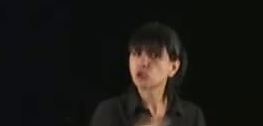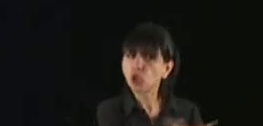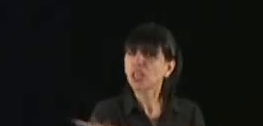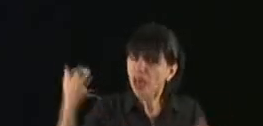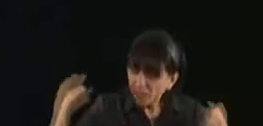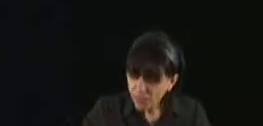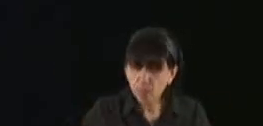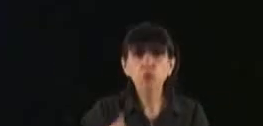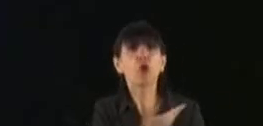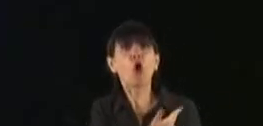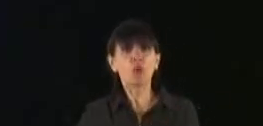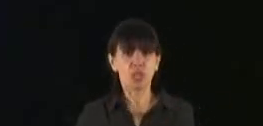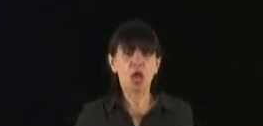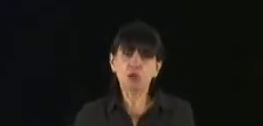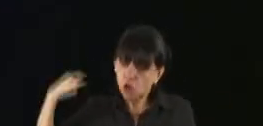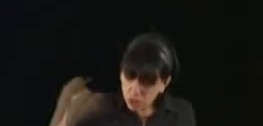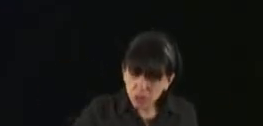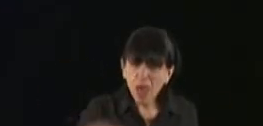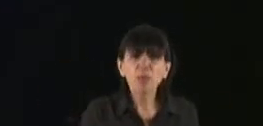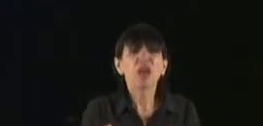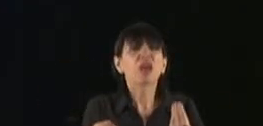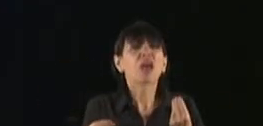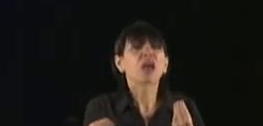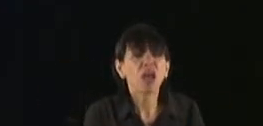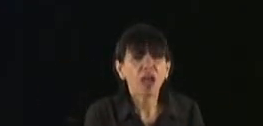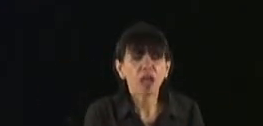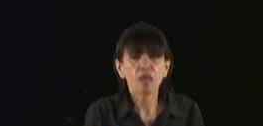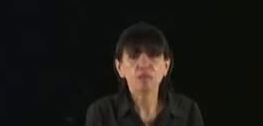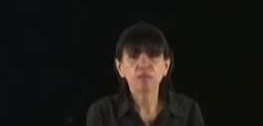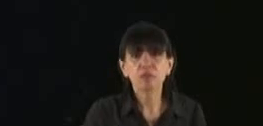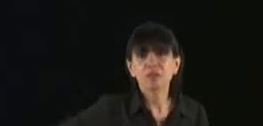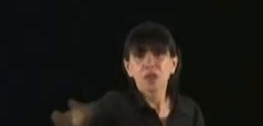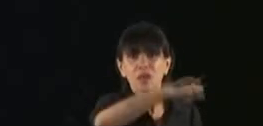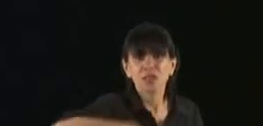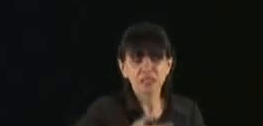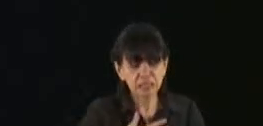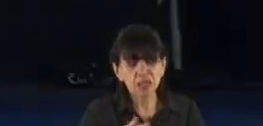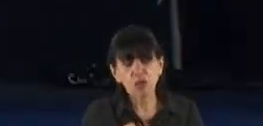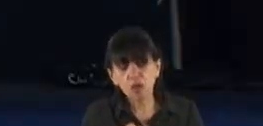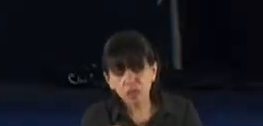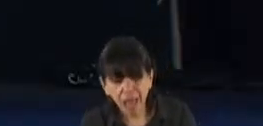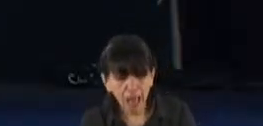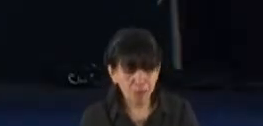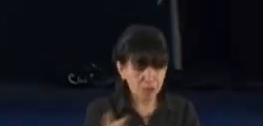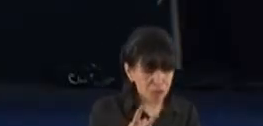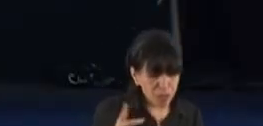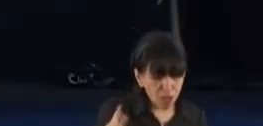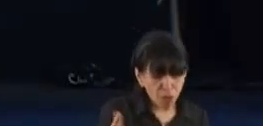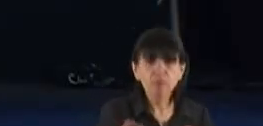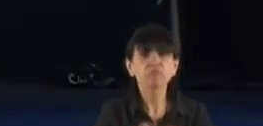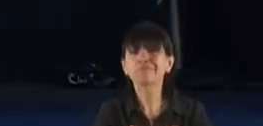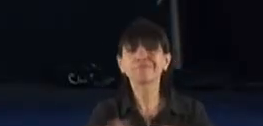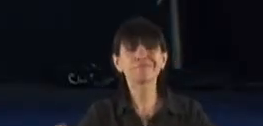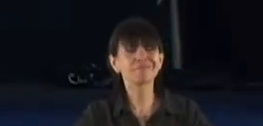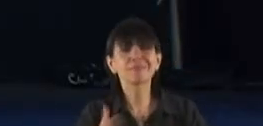tiene un gobierno es sacarles esa sensación de debilidad y de desprotección que tienen